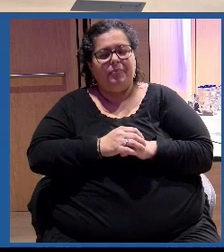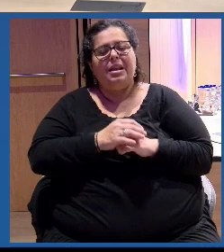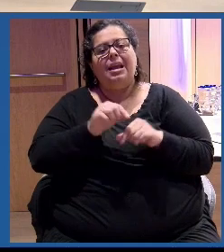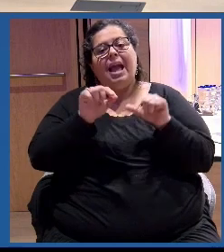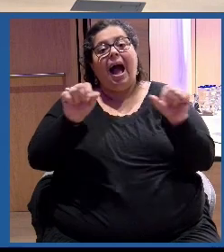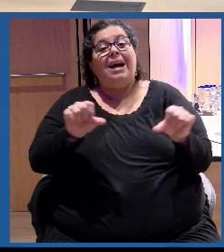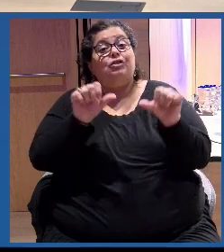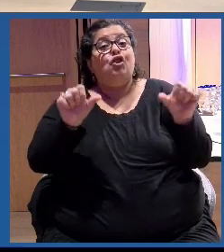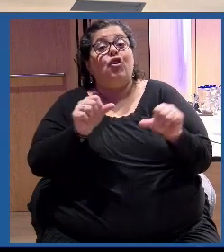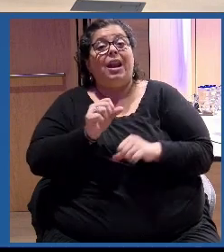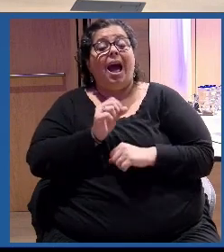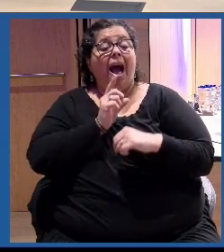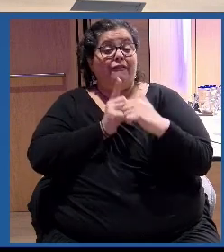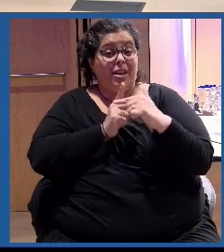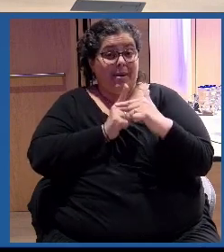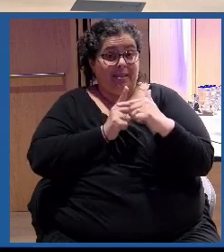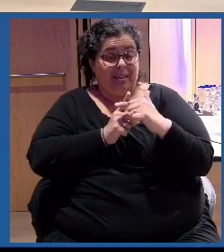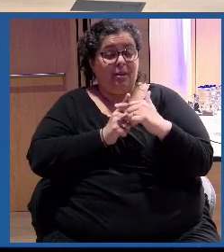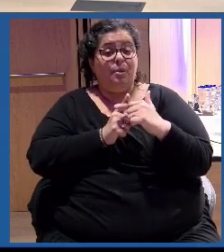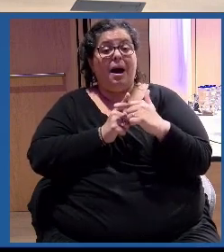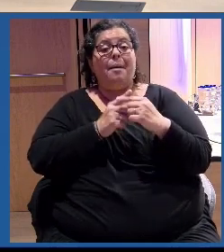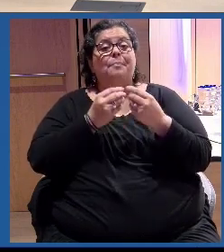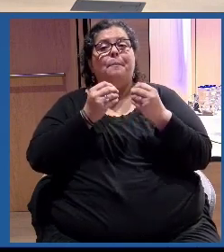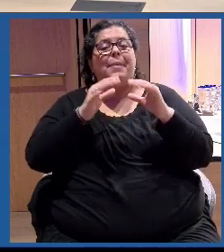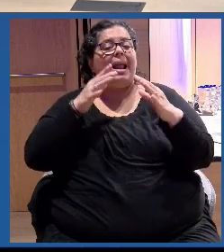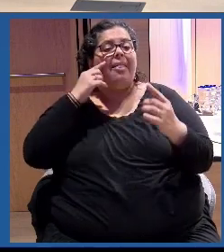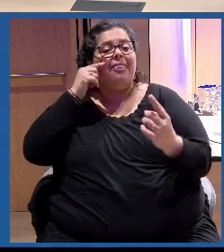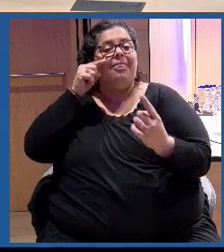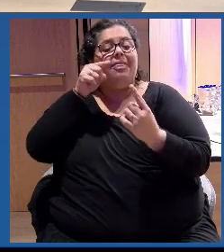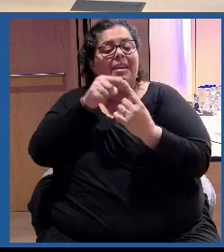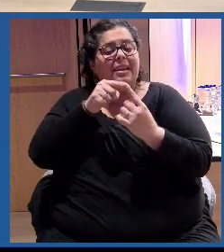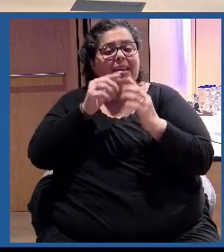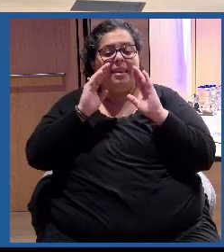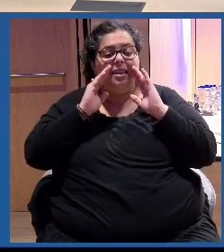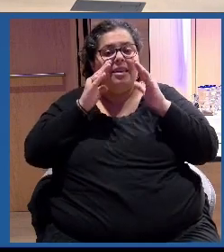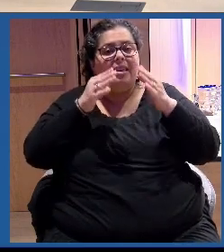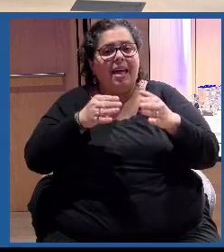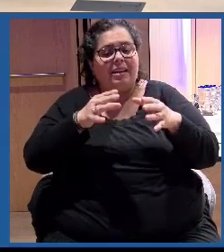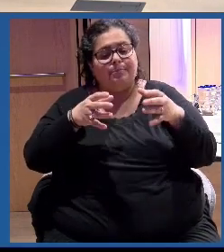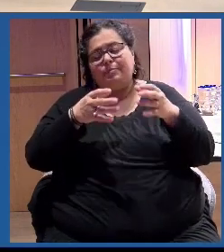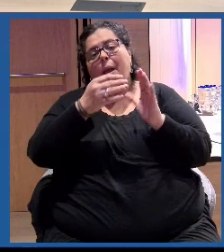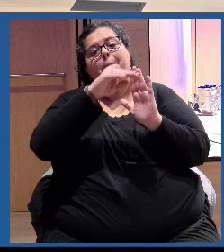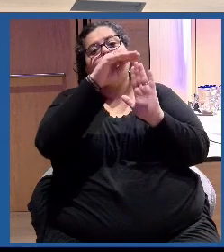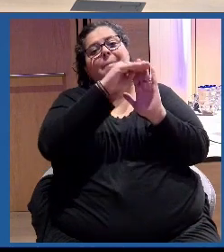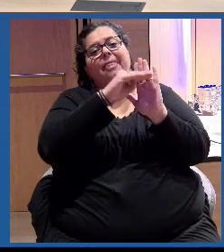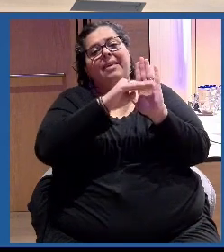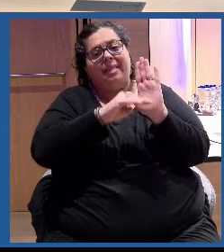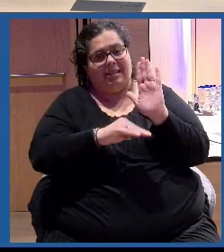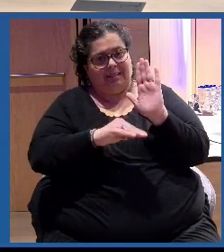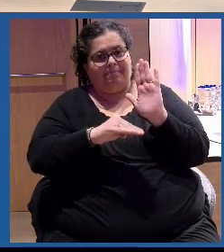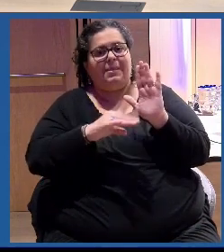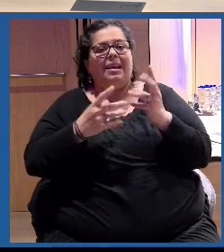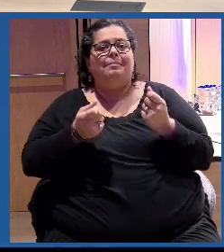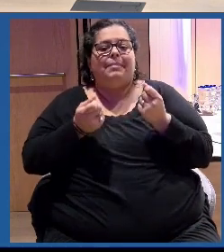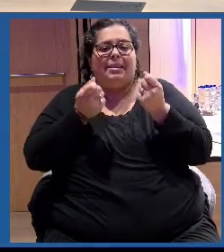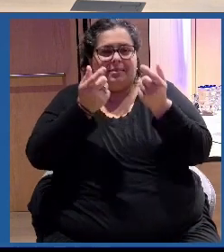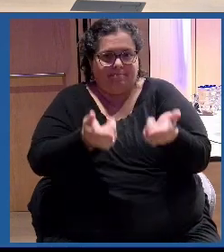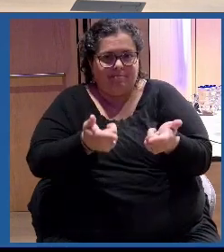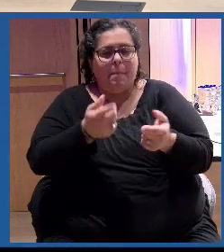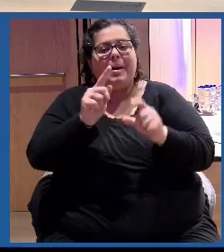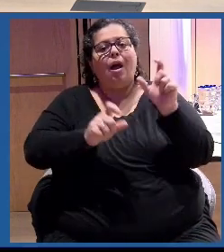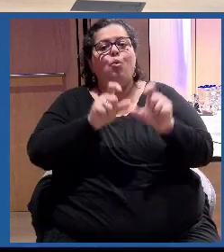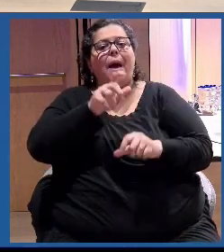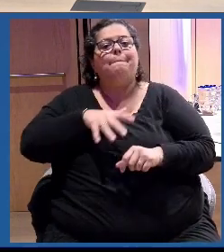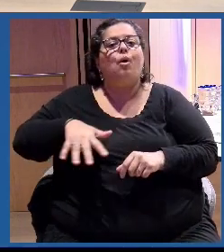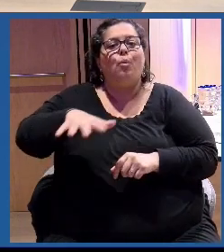afirmativa justamente va dirigida a un conjunto de medidas que se aplican para una